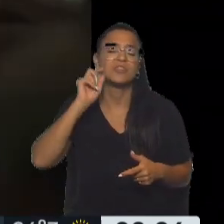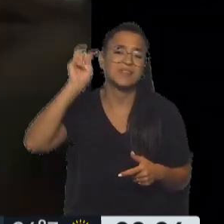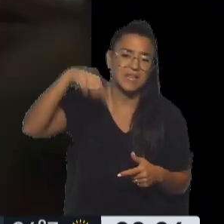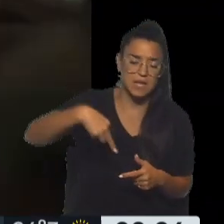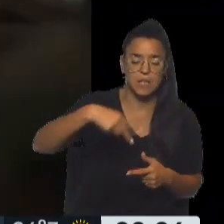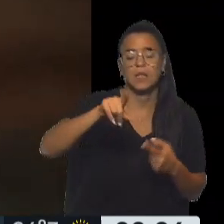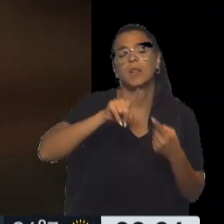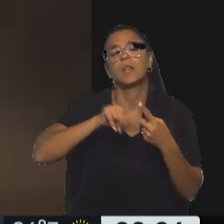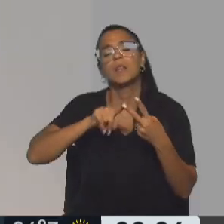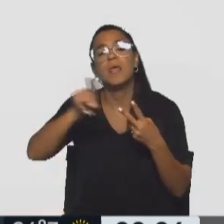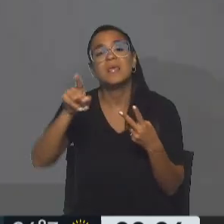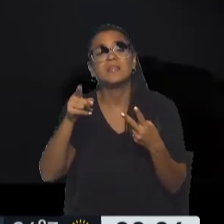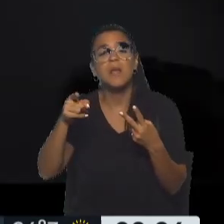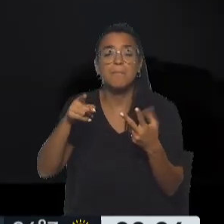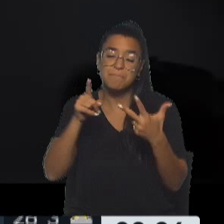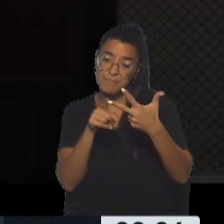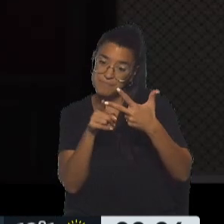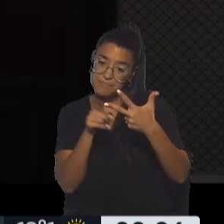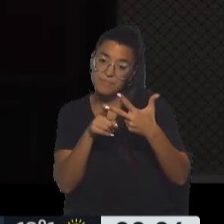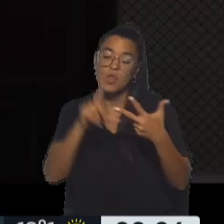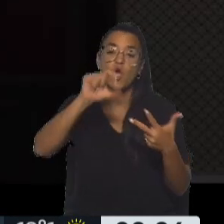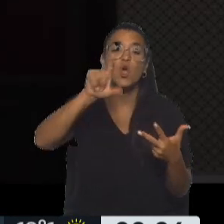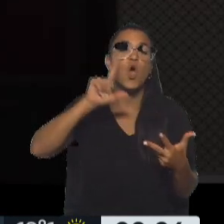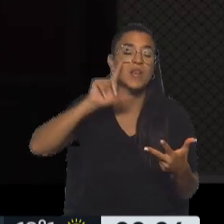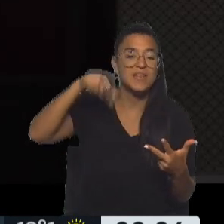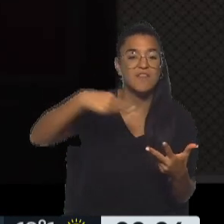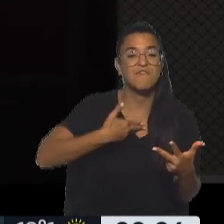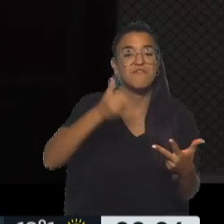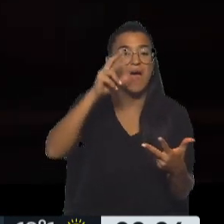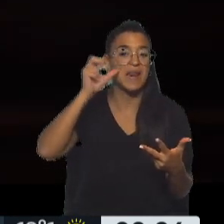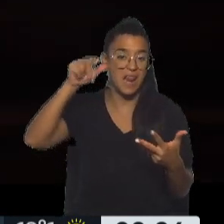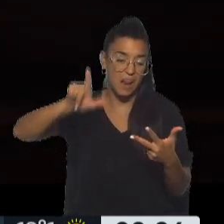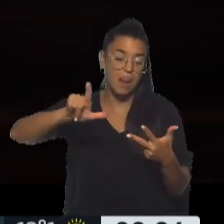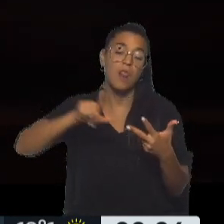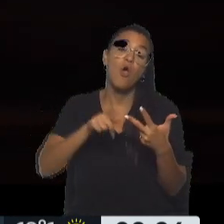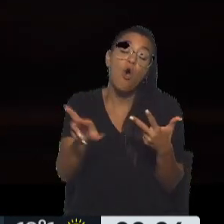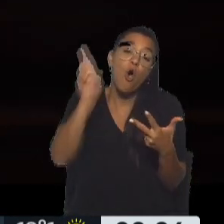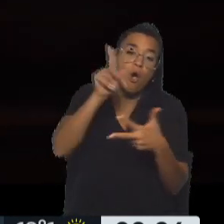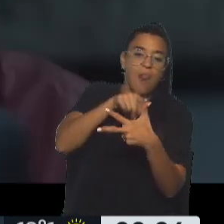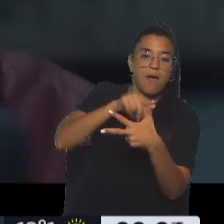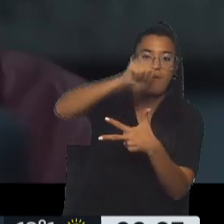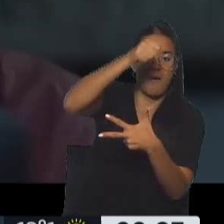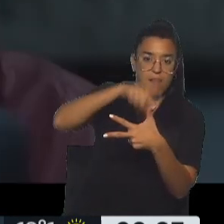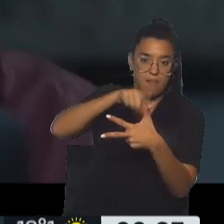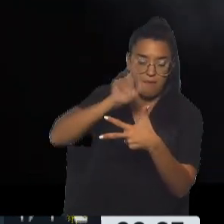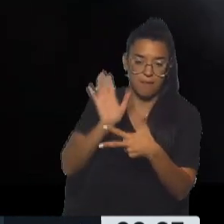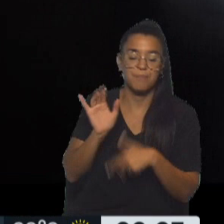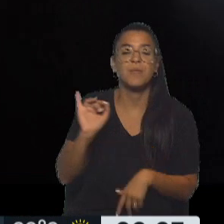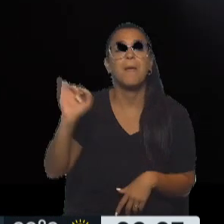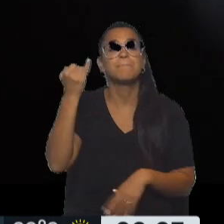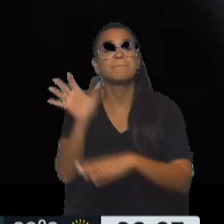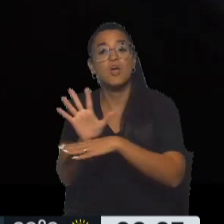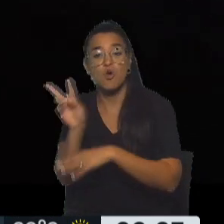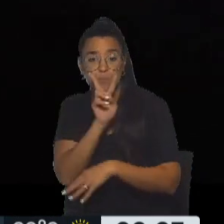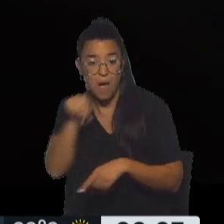Elvis Presley. Y un poquito más atrás, Colin Farrell con Los Espíritus de la Isla. Ojalá se lo lleve Brendan Fraser. En cuanto a Mejor Actriz,